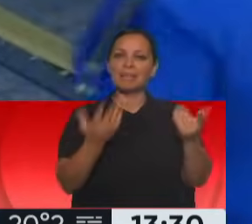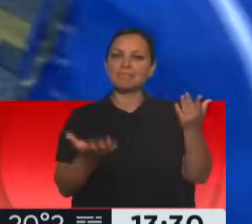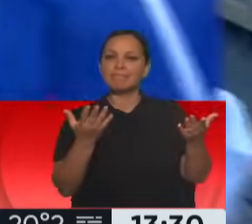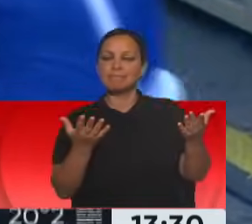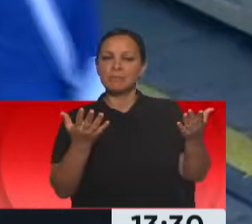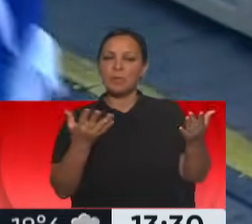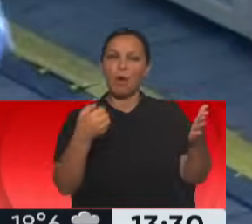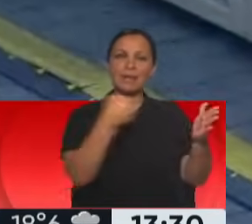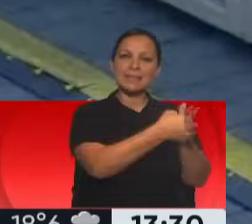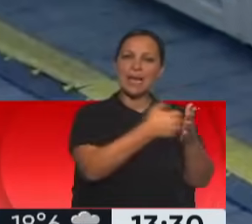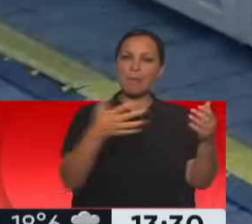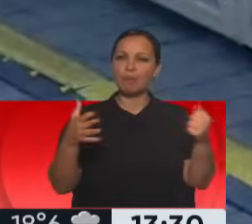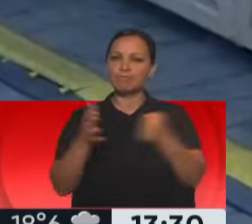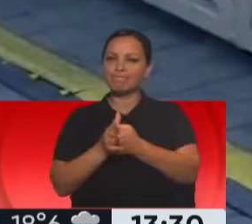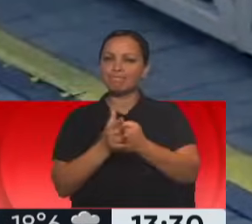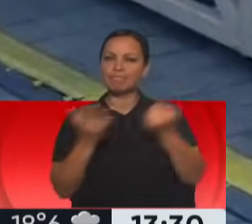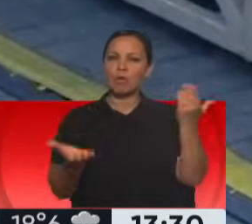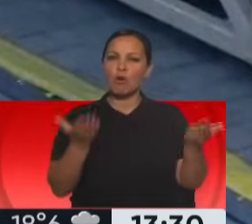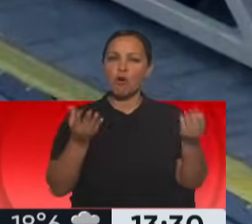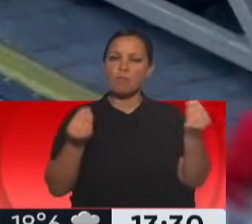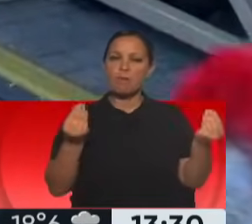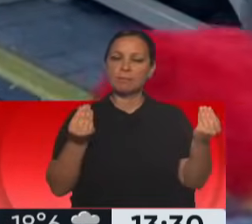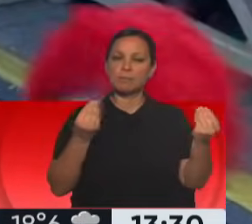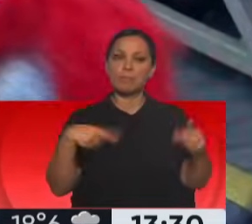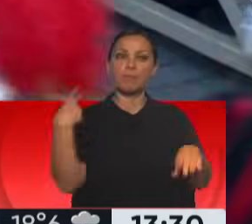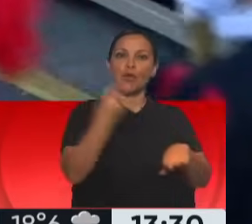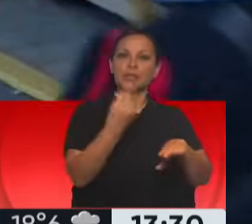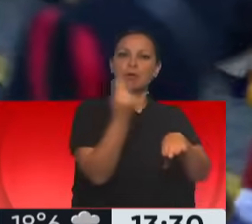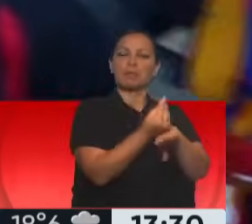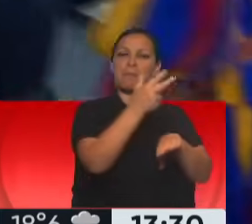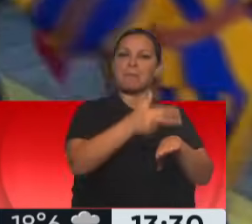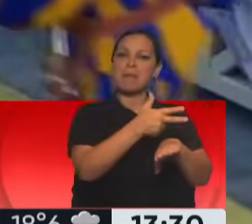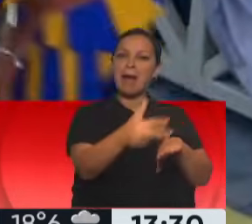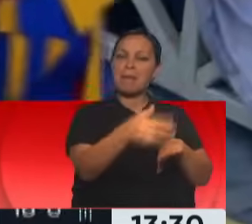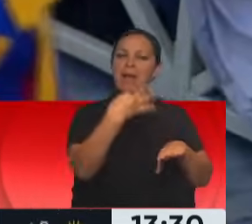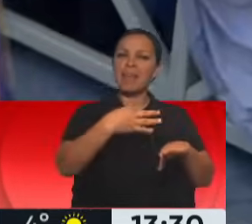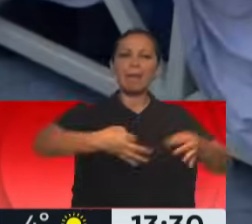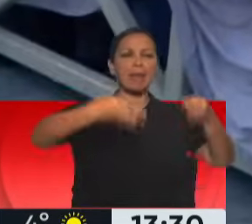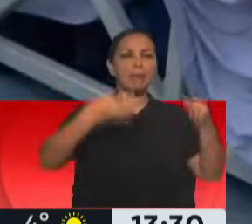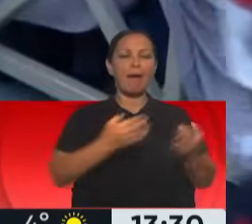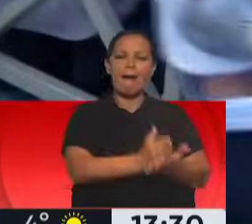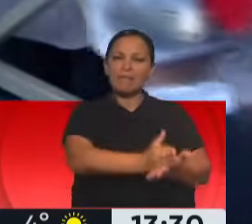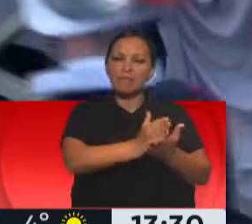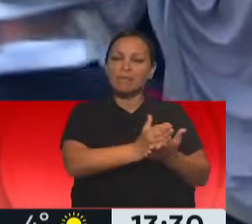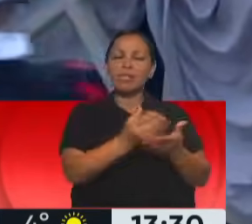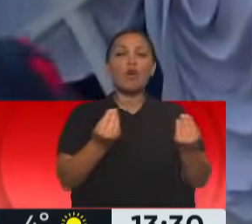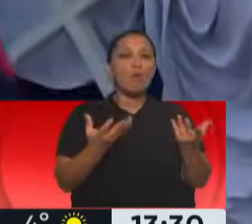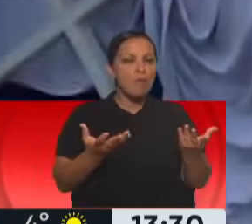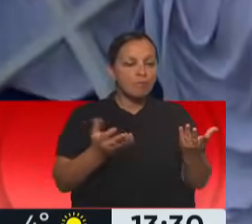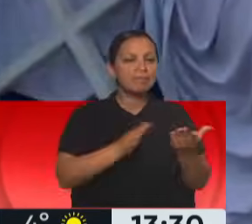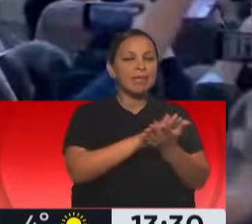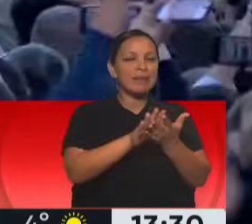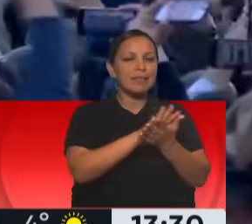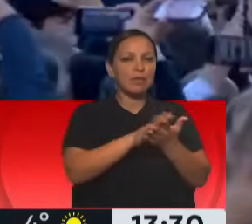extremo y el otro. La convivencia del Papa que siga deberá ser de diplomacia extrema. Hay mucho por resolver, desde